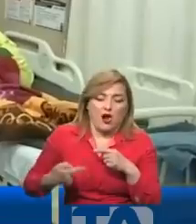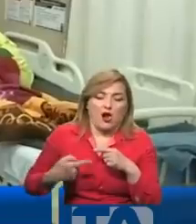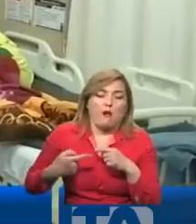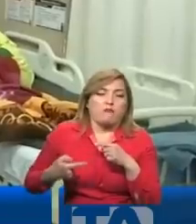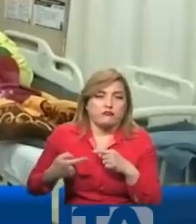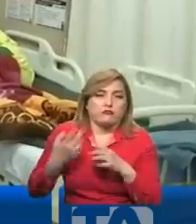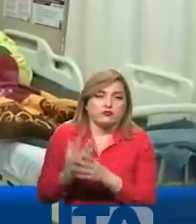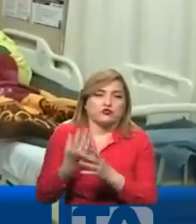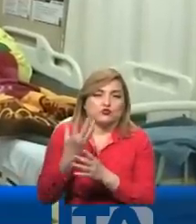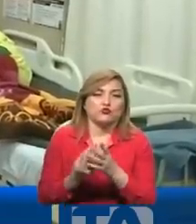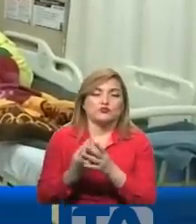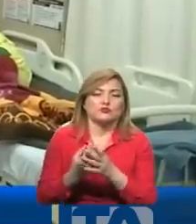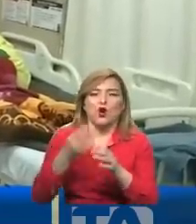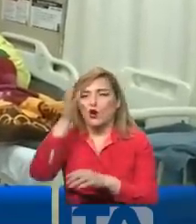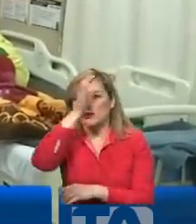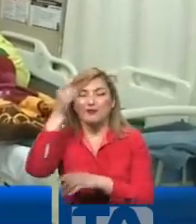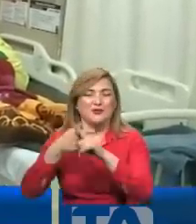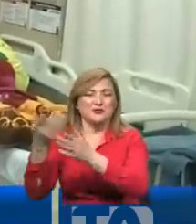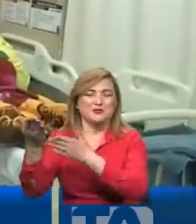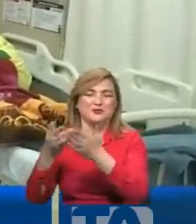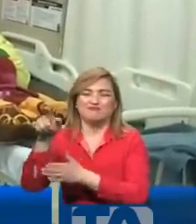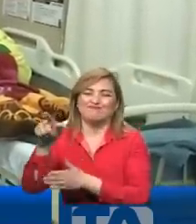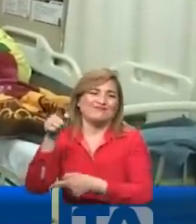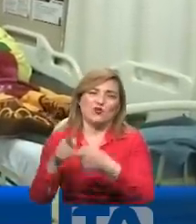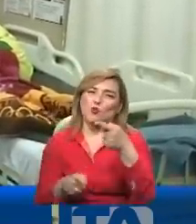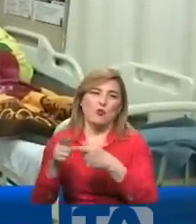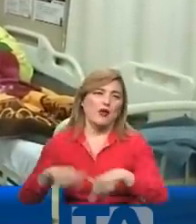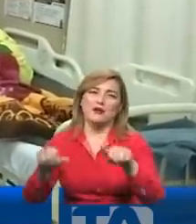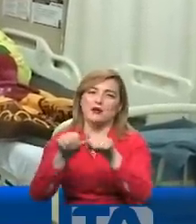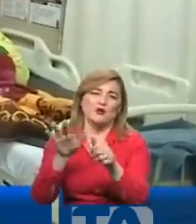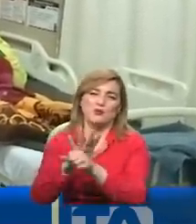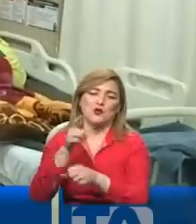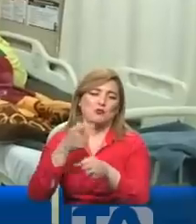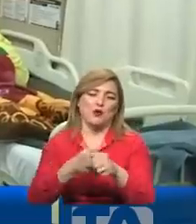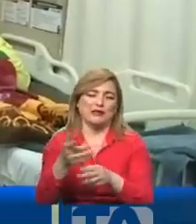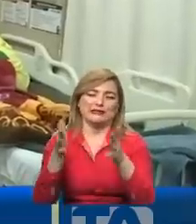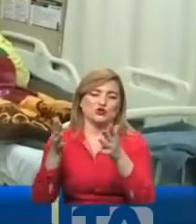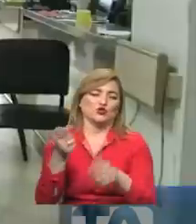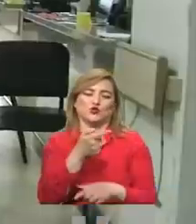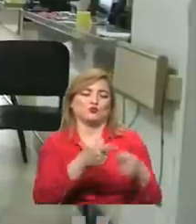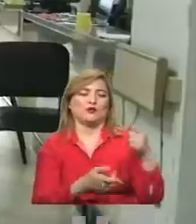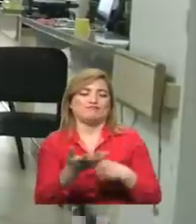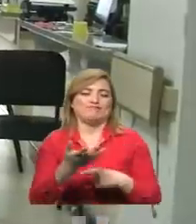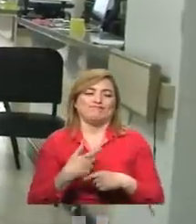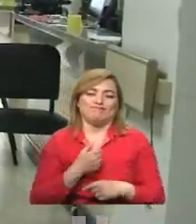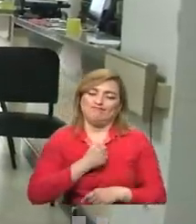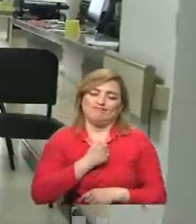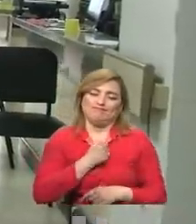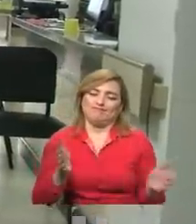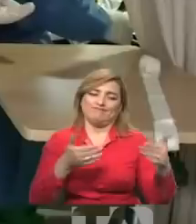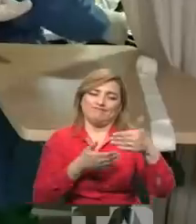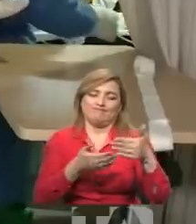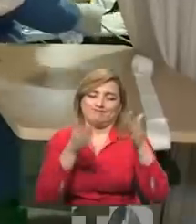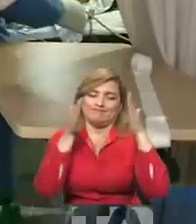los prestadores que facilitan este tipo de servicio, al no tener áreas COVID, no nos estaban recibiendo. Los médicos redoblan